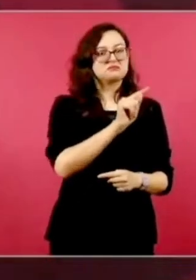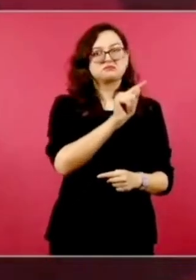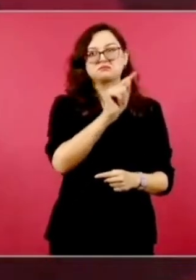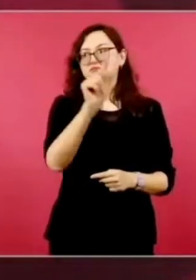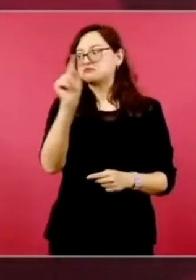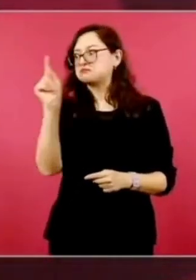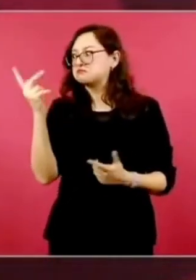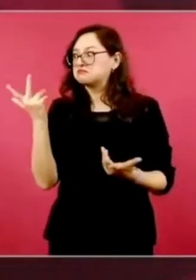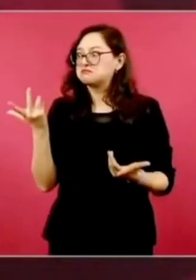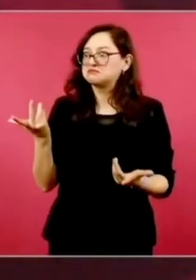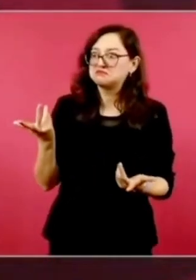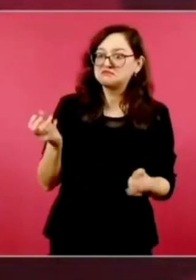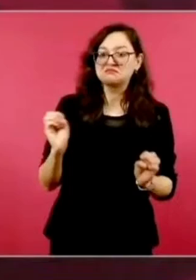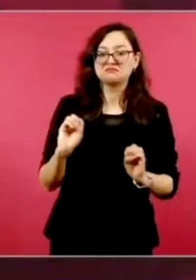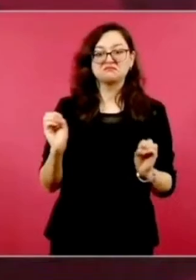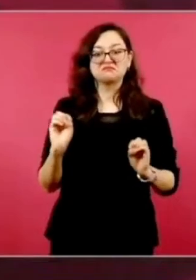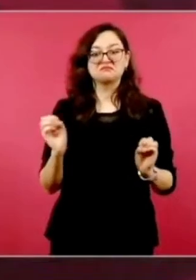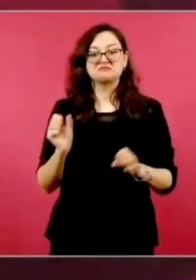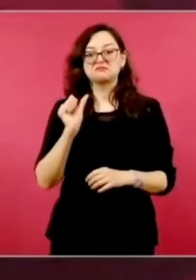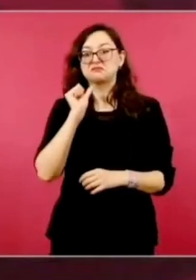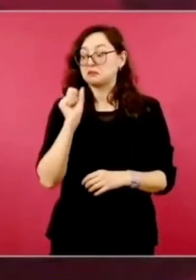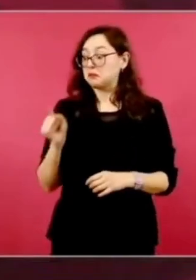Nada. Se acabó.